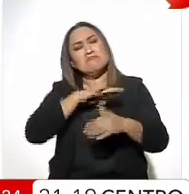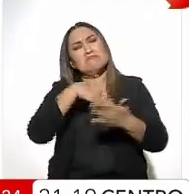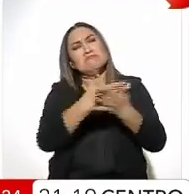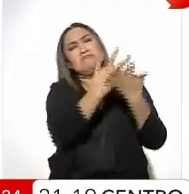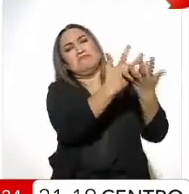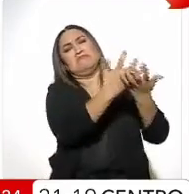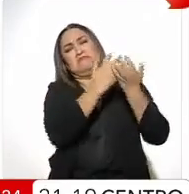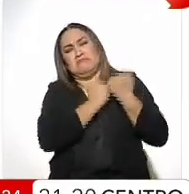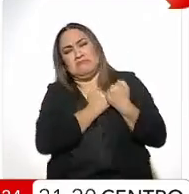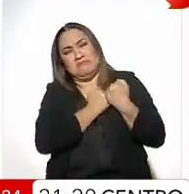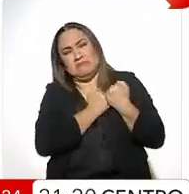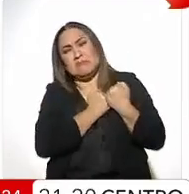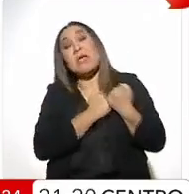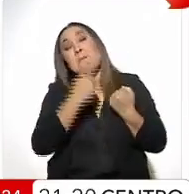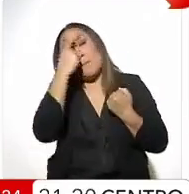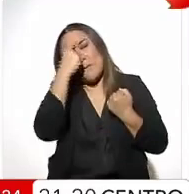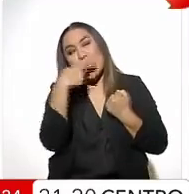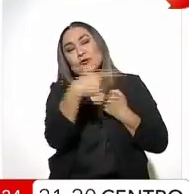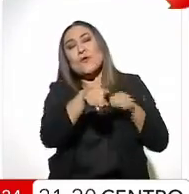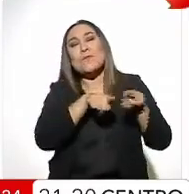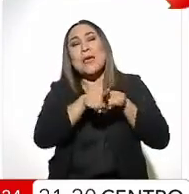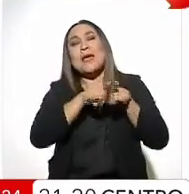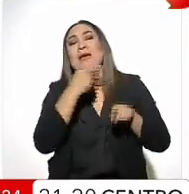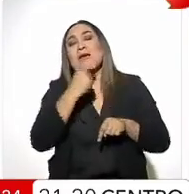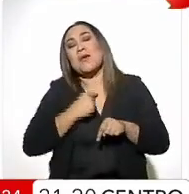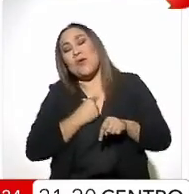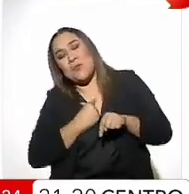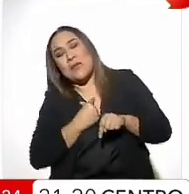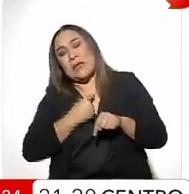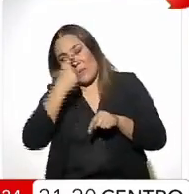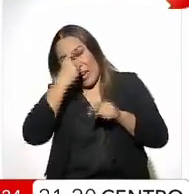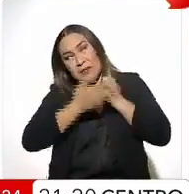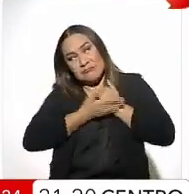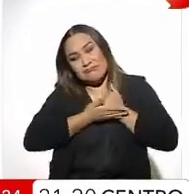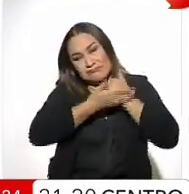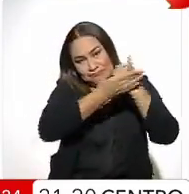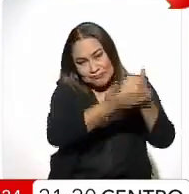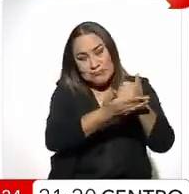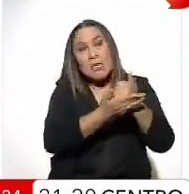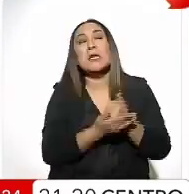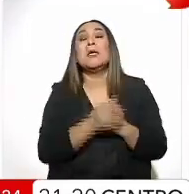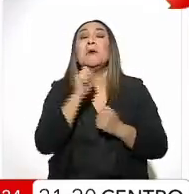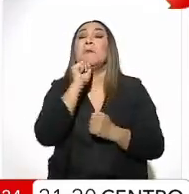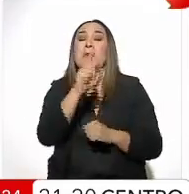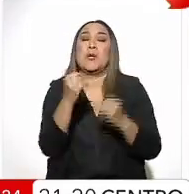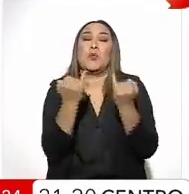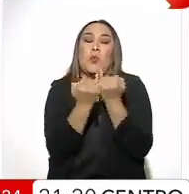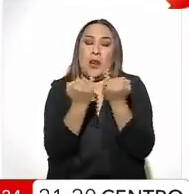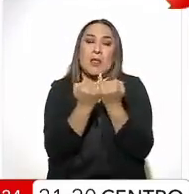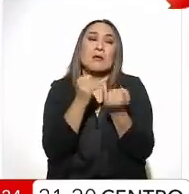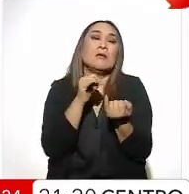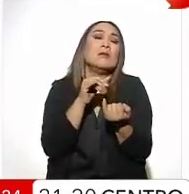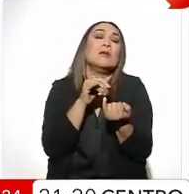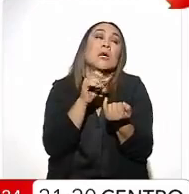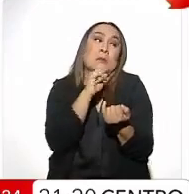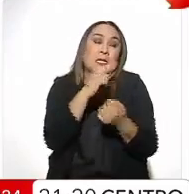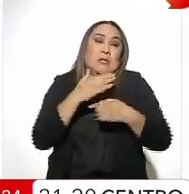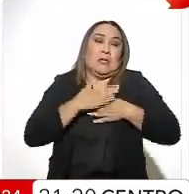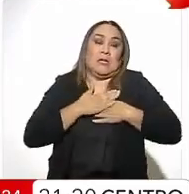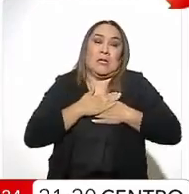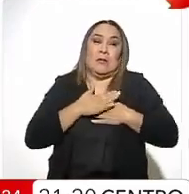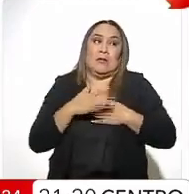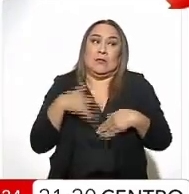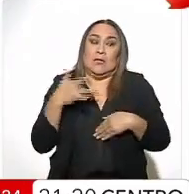ayudarle a su hermano Ovidio y también para beneficiar él mismo si